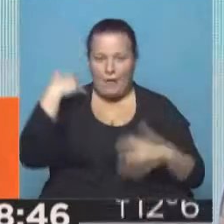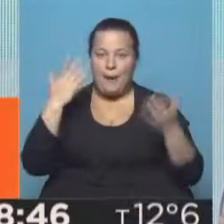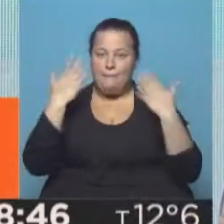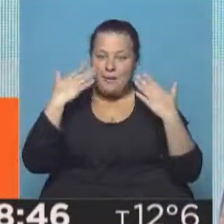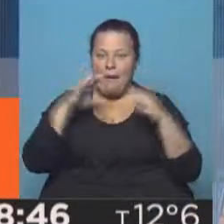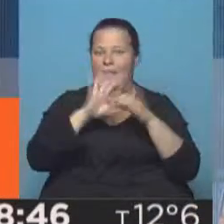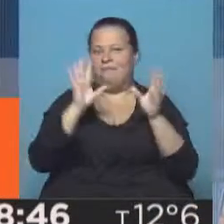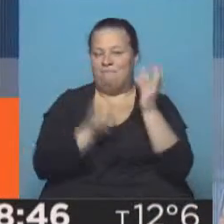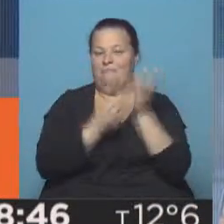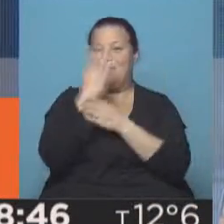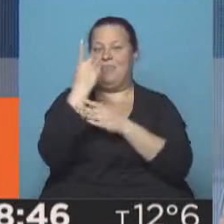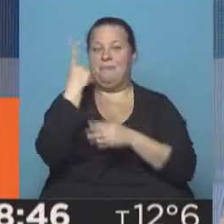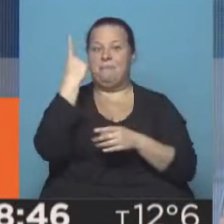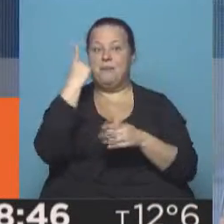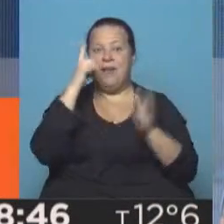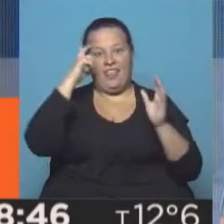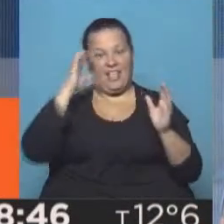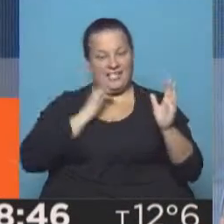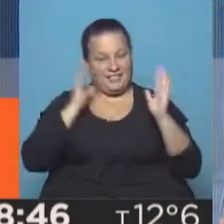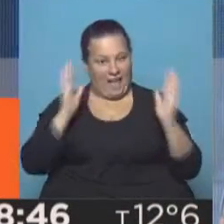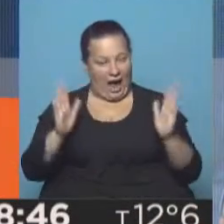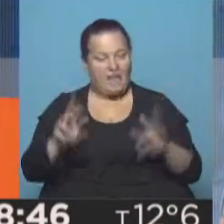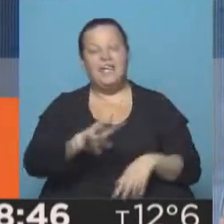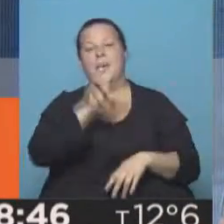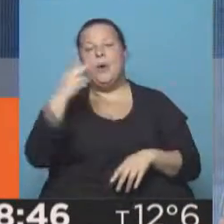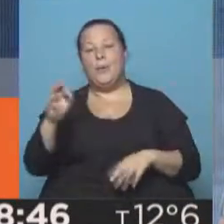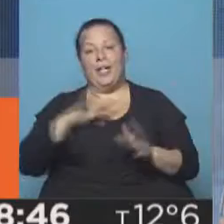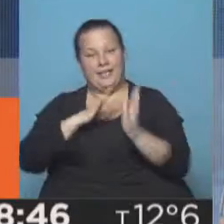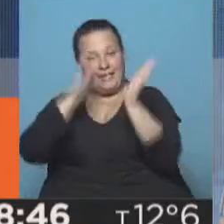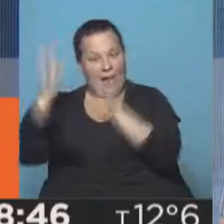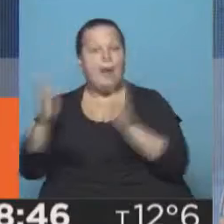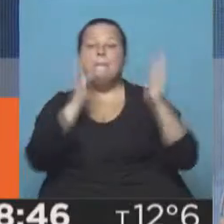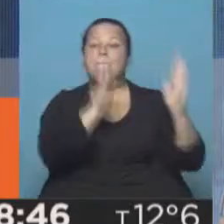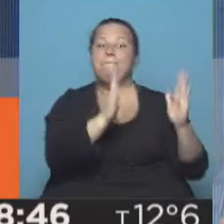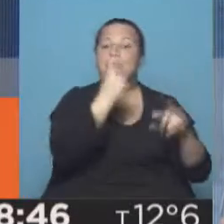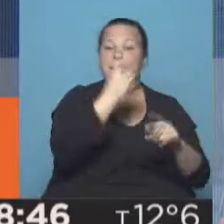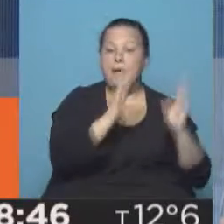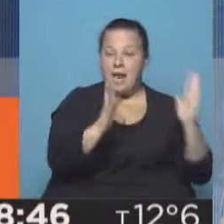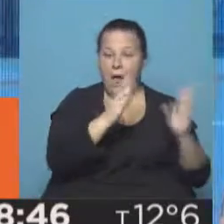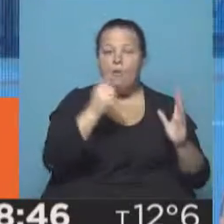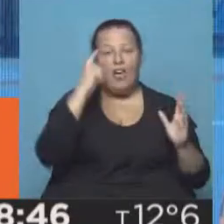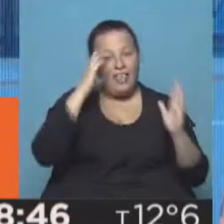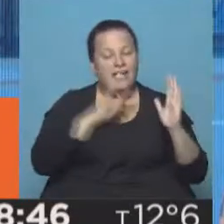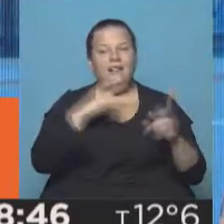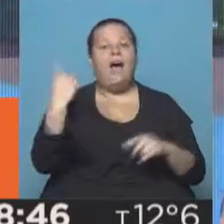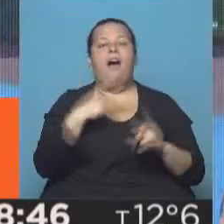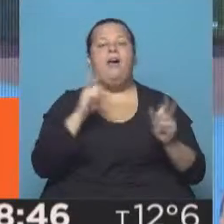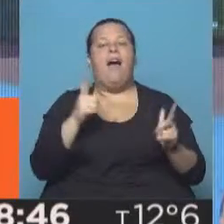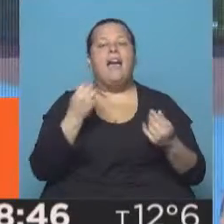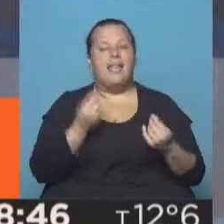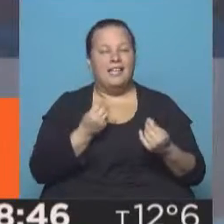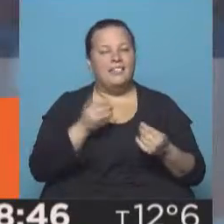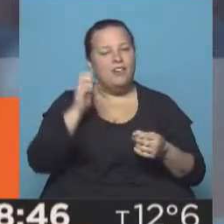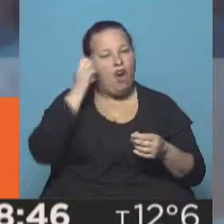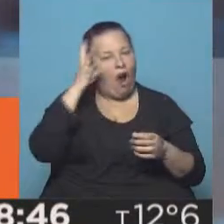primavera democrática, que fue la primera década, la segunda década, la primera porque además creo que hay un rasgo que no tenemos que